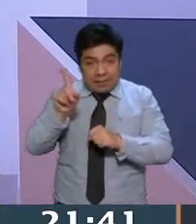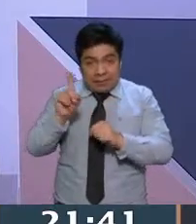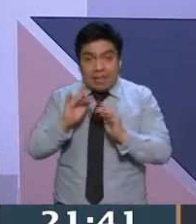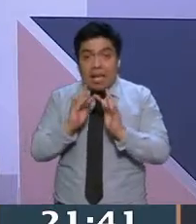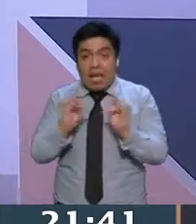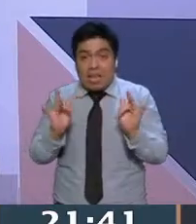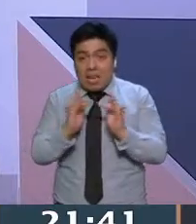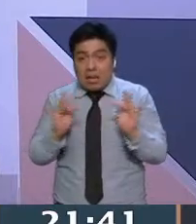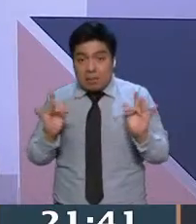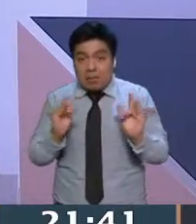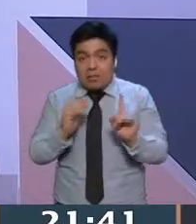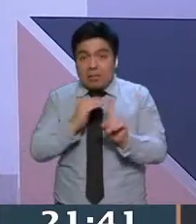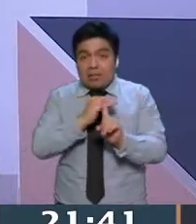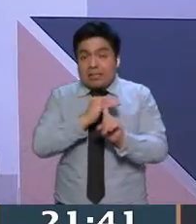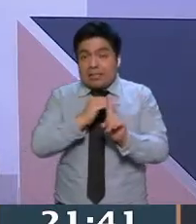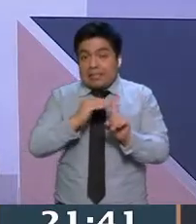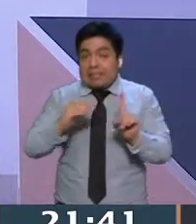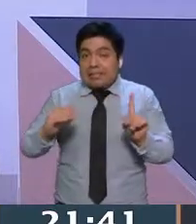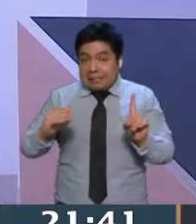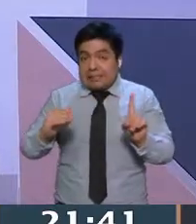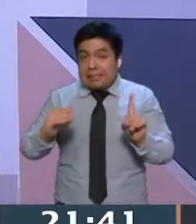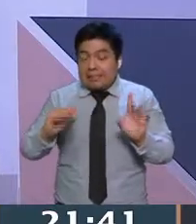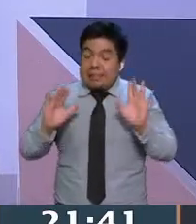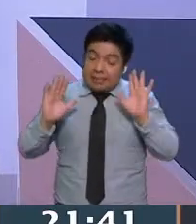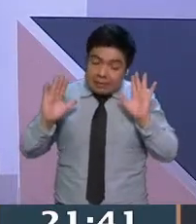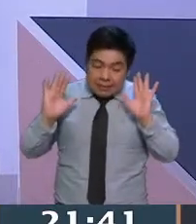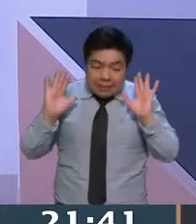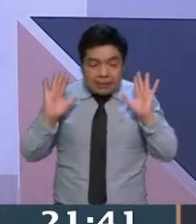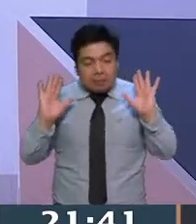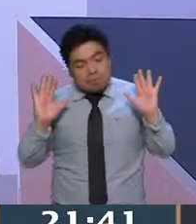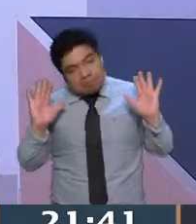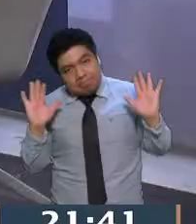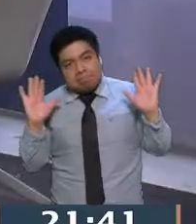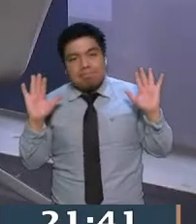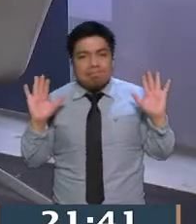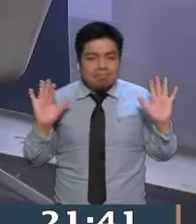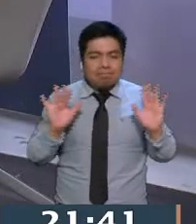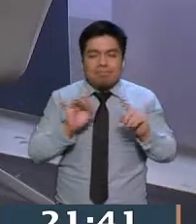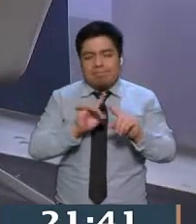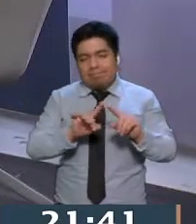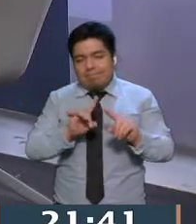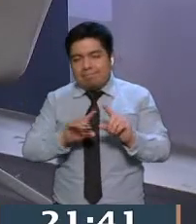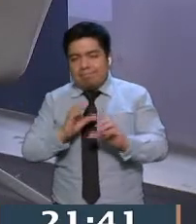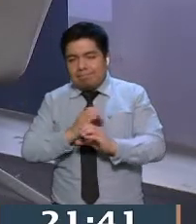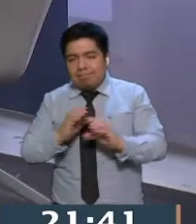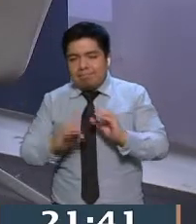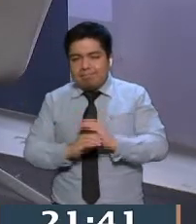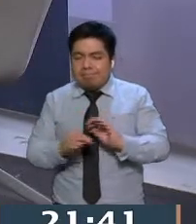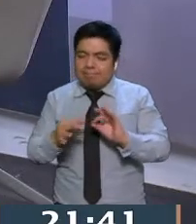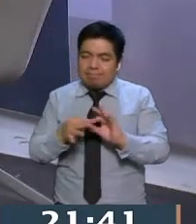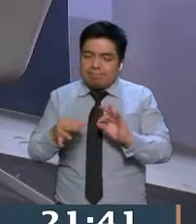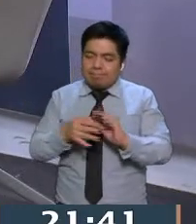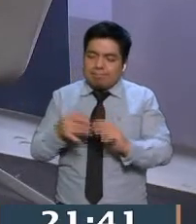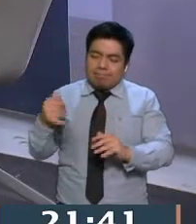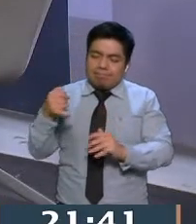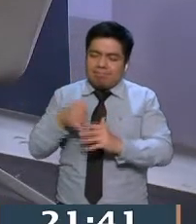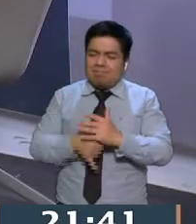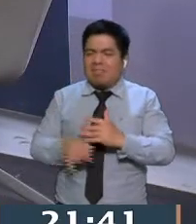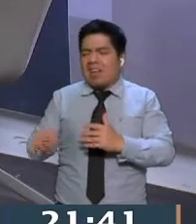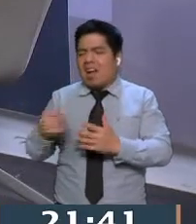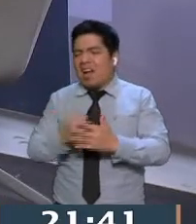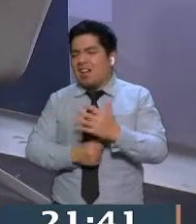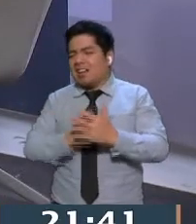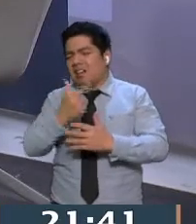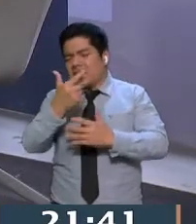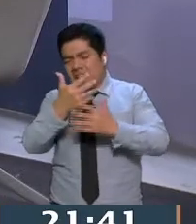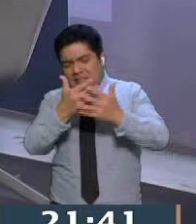umbral está a la mitad. Sí, ¿no? sin duda. Bueno, entonces, pues por ahí va, y un montón de cosas que yo quería platicar, porque también hay dice, ay, la lista es enorme